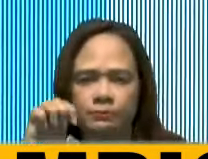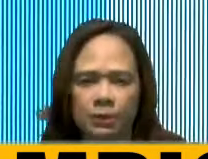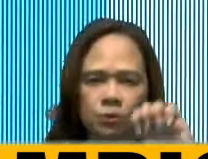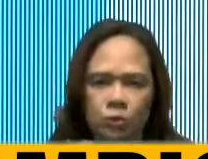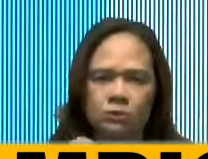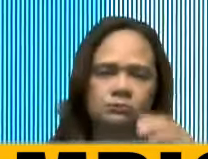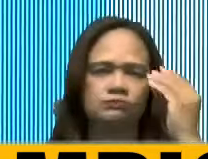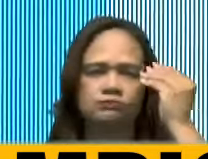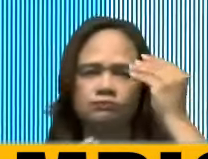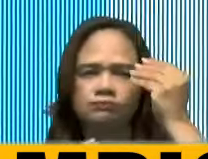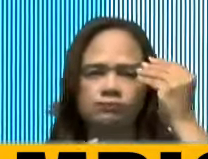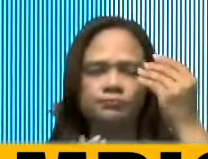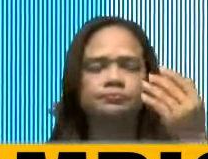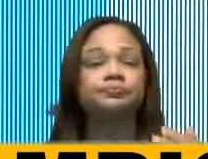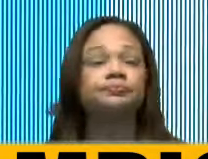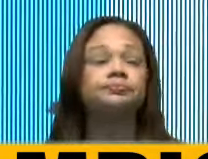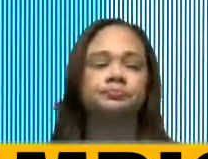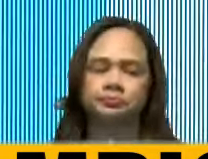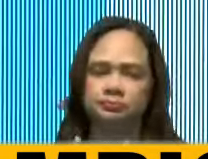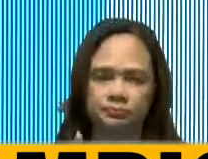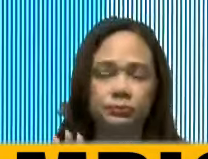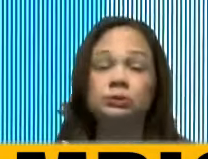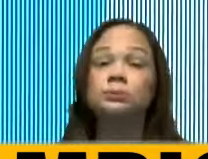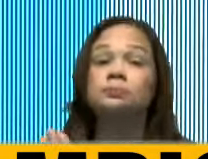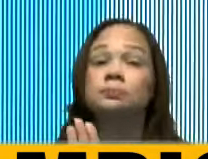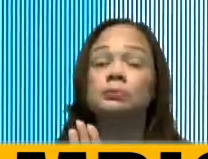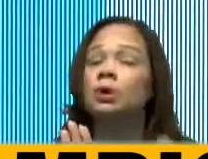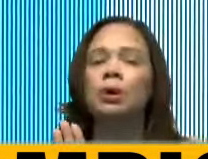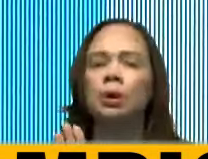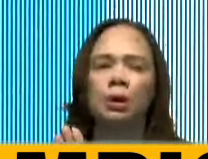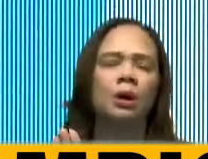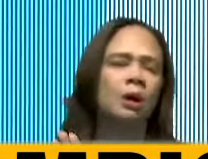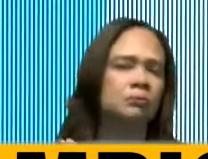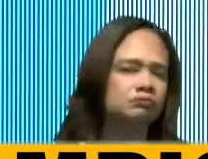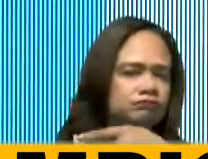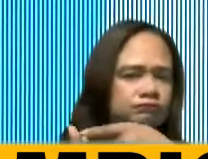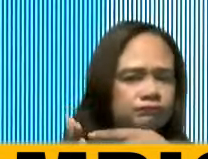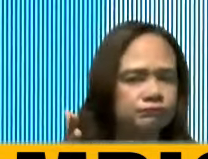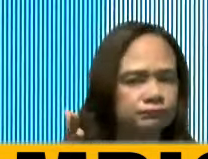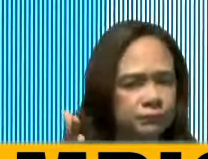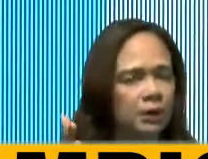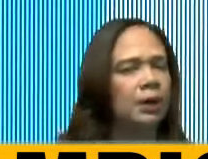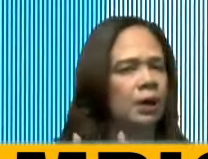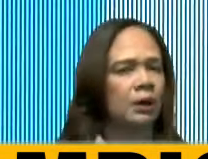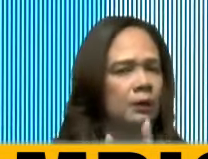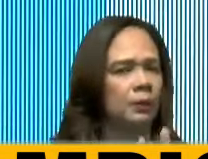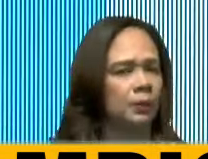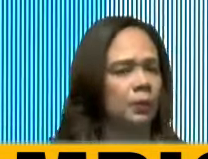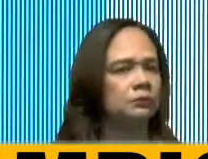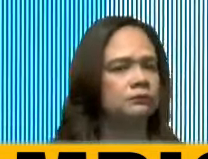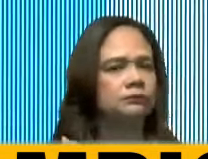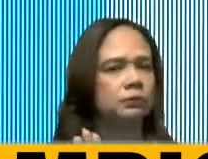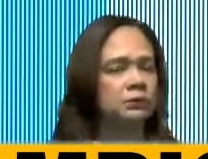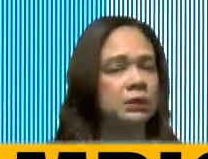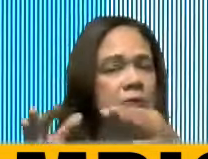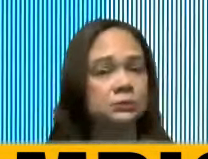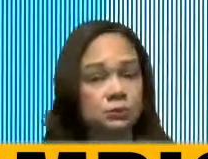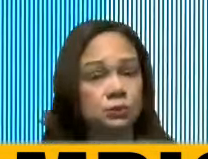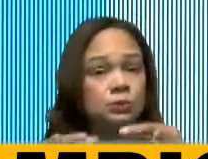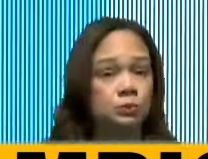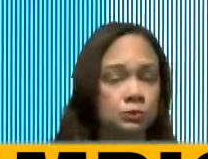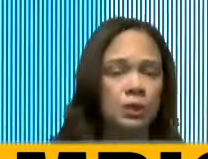evaluación y se presentarán hoy muchas de estas eh medidas van a